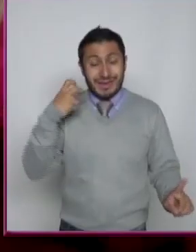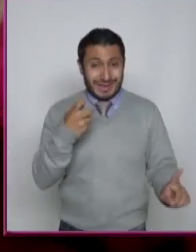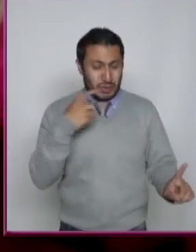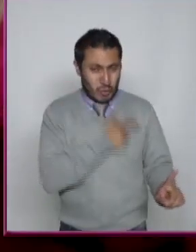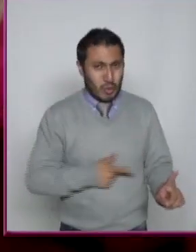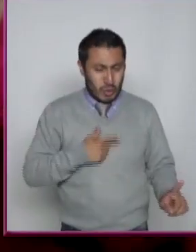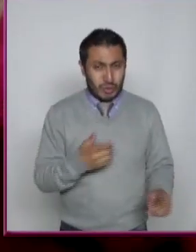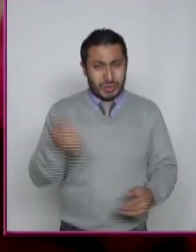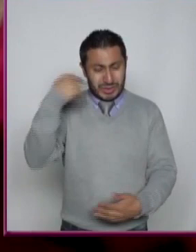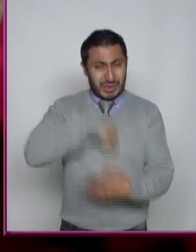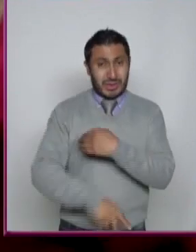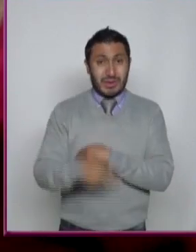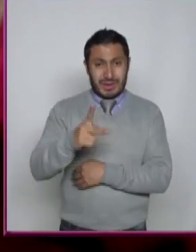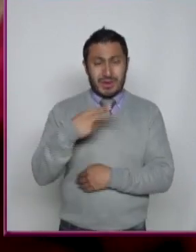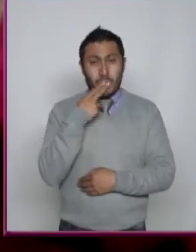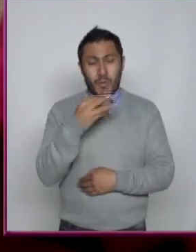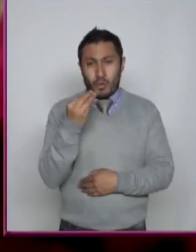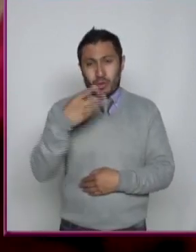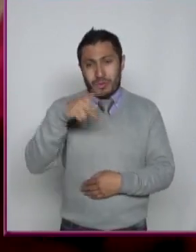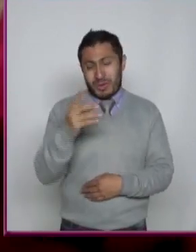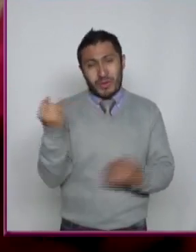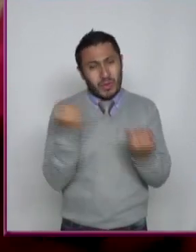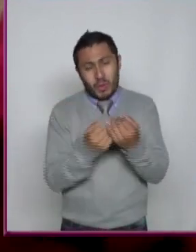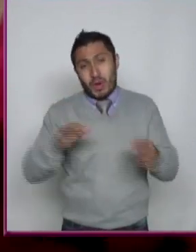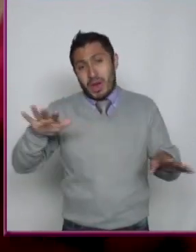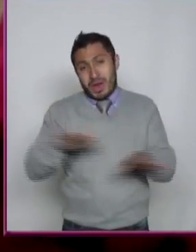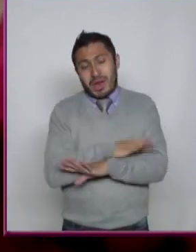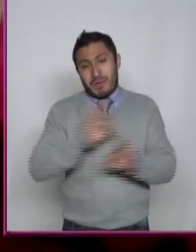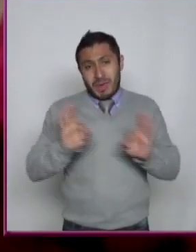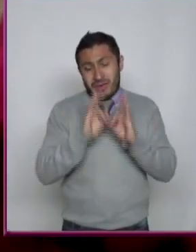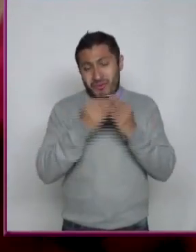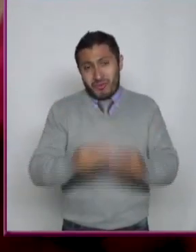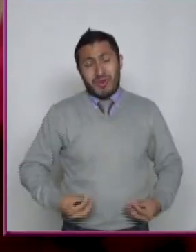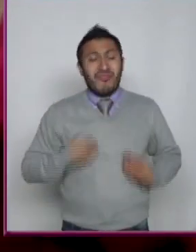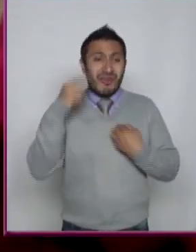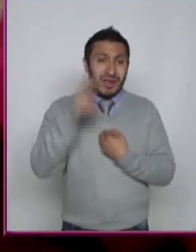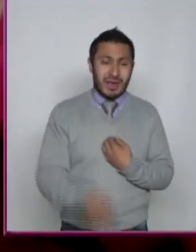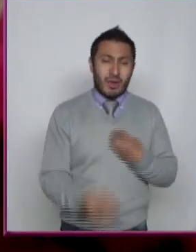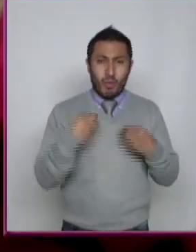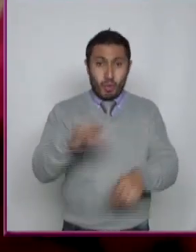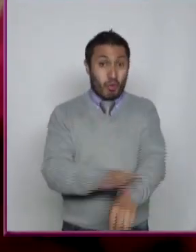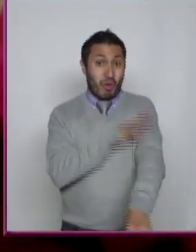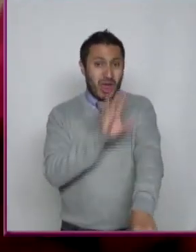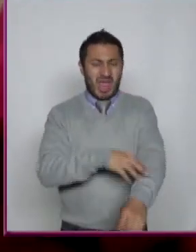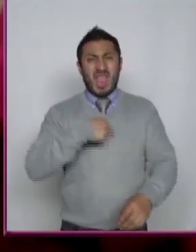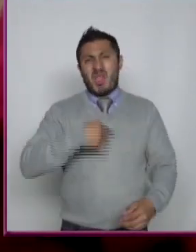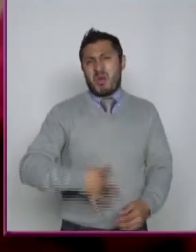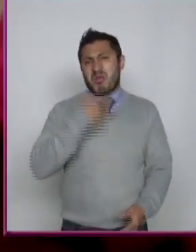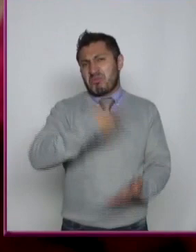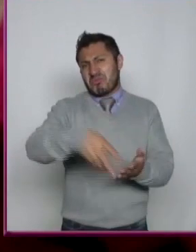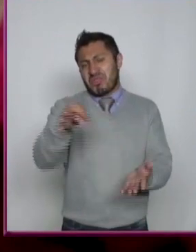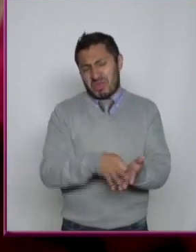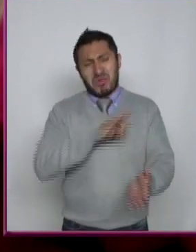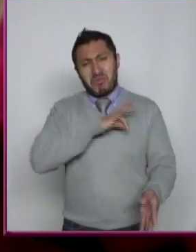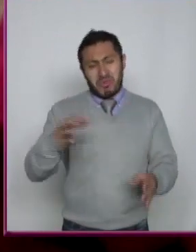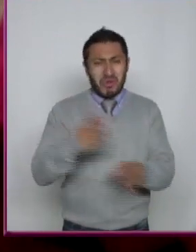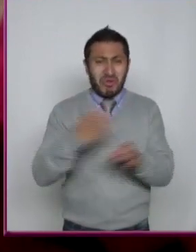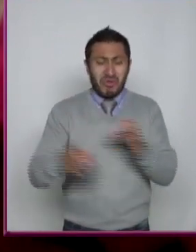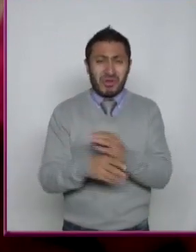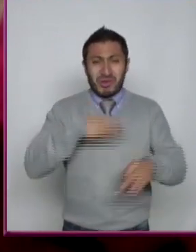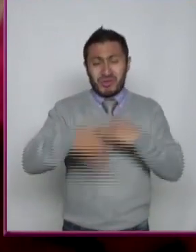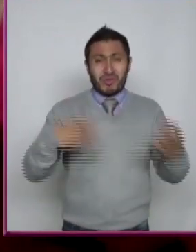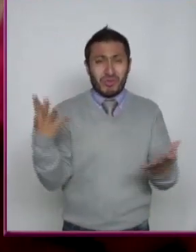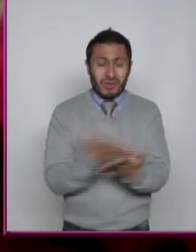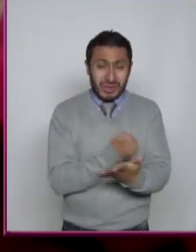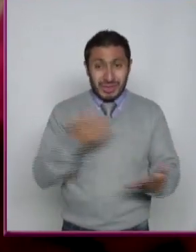mucho. Pero también esa alteración de la realidad, de sentirnos con mucha energía, muy valientes, como que podríamos hacer todo, nos podría poner en